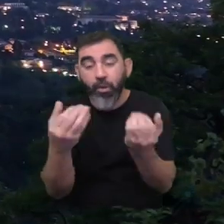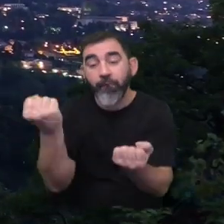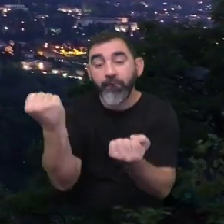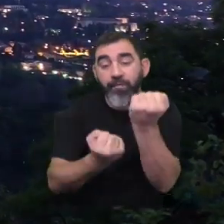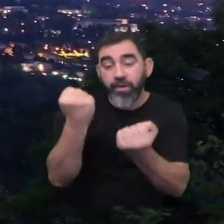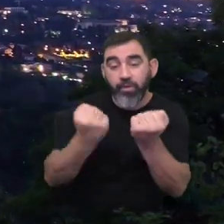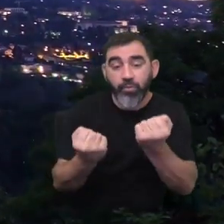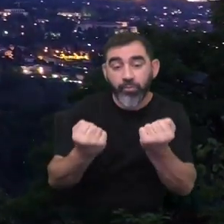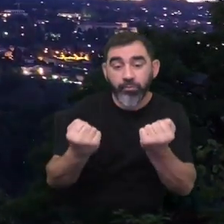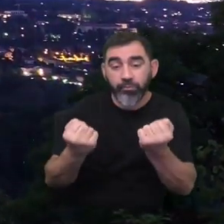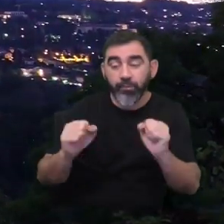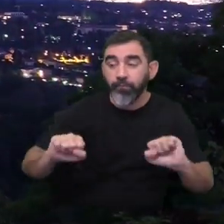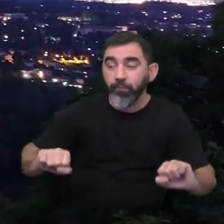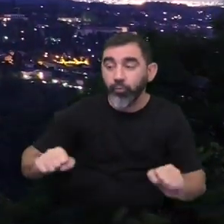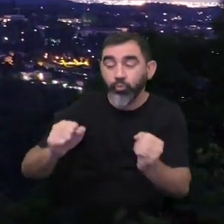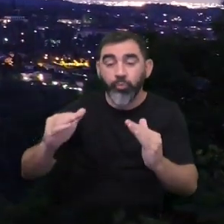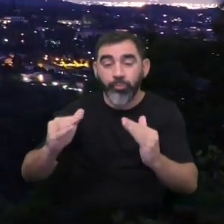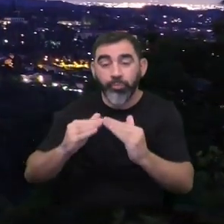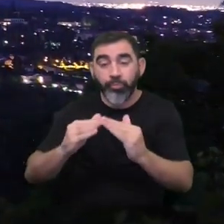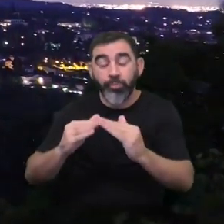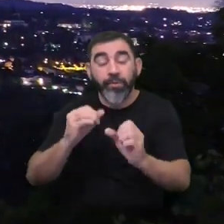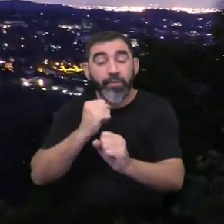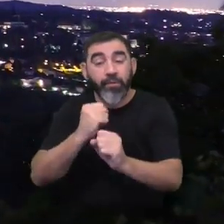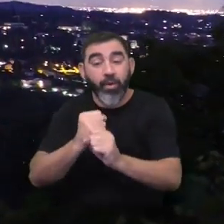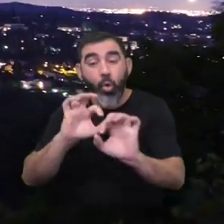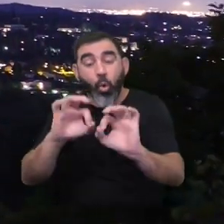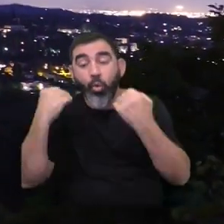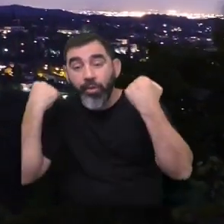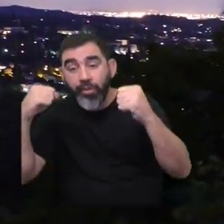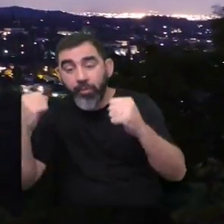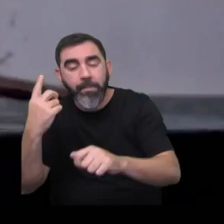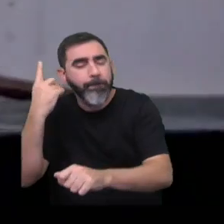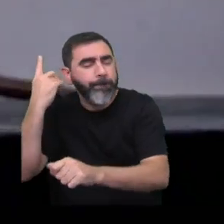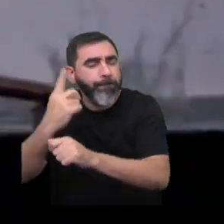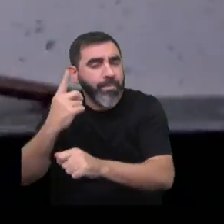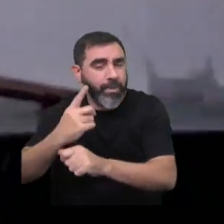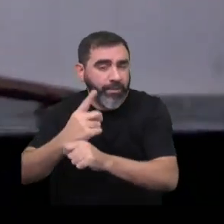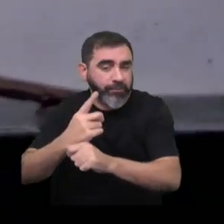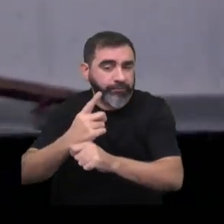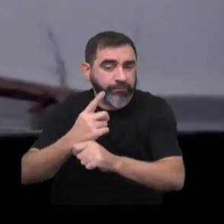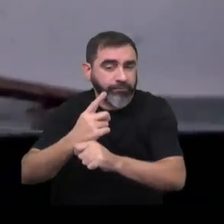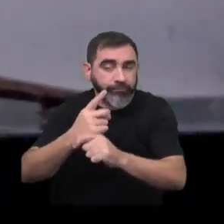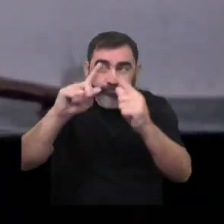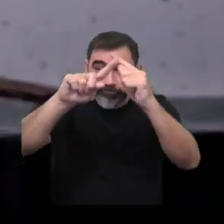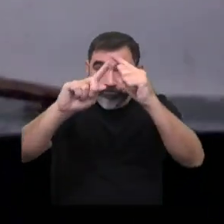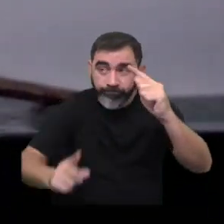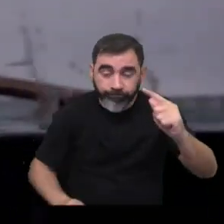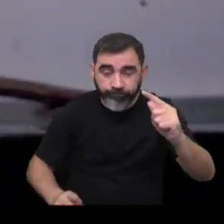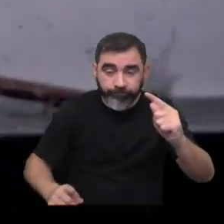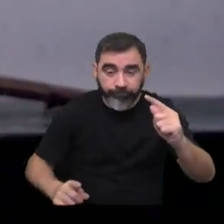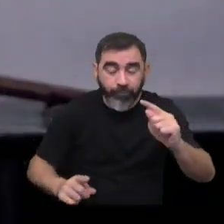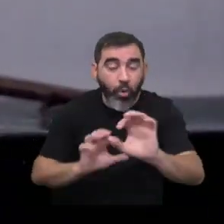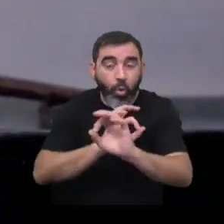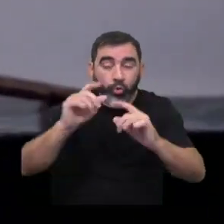y suspender trabajos o deportes. A la primera señal de una descarga atmosférica o de